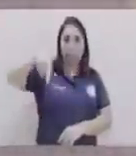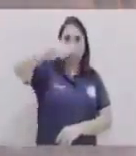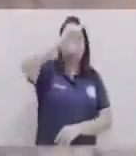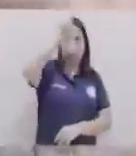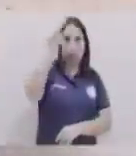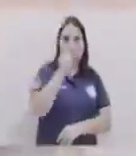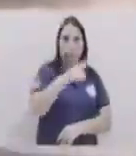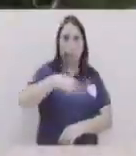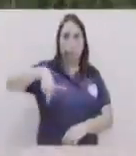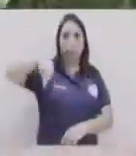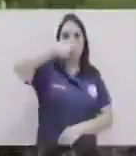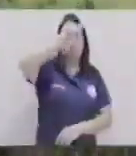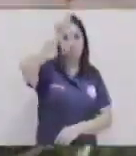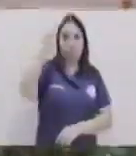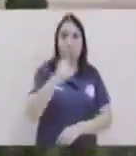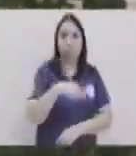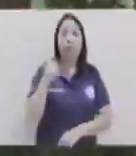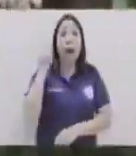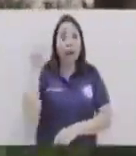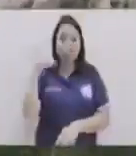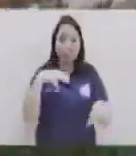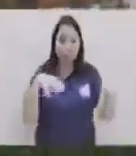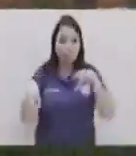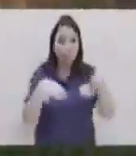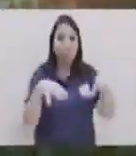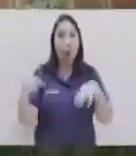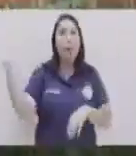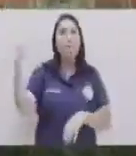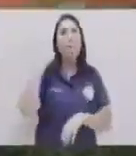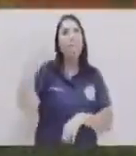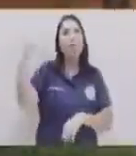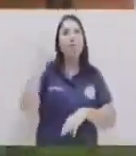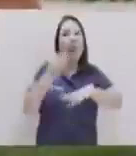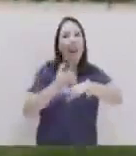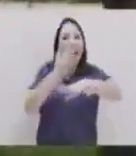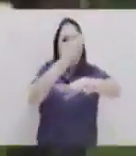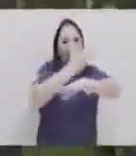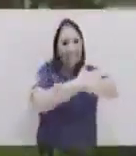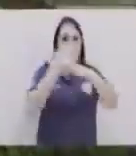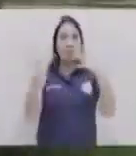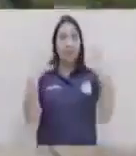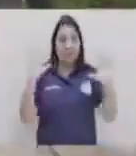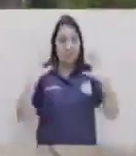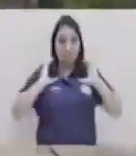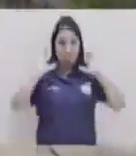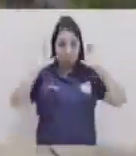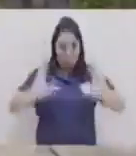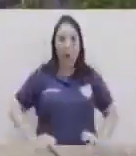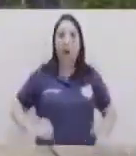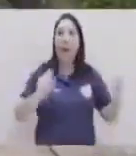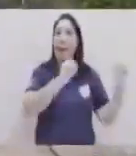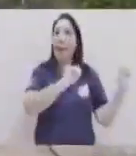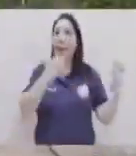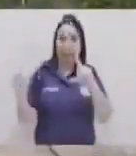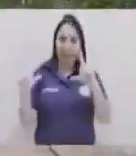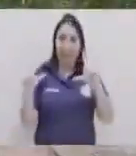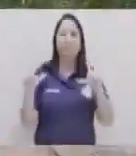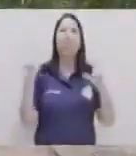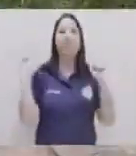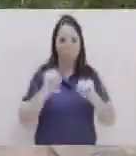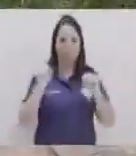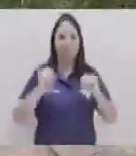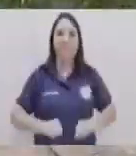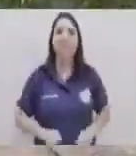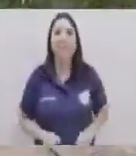Último. Esta activación muscular la realizamos para preparar el cuerpo para la